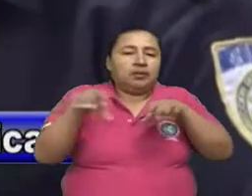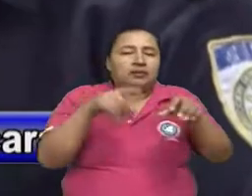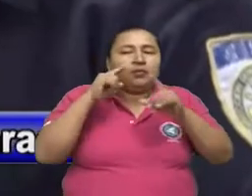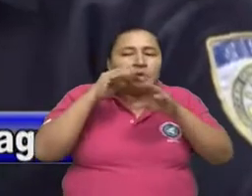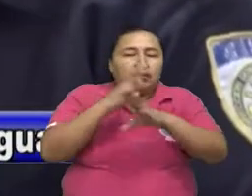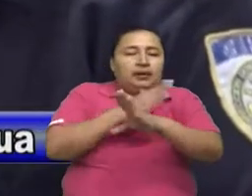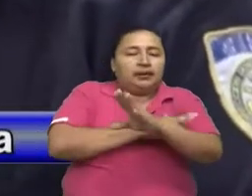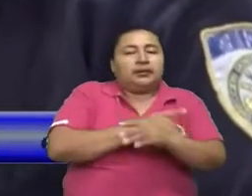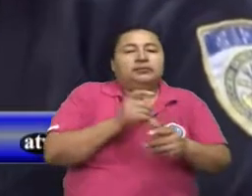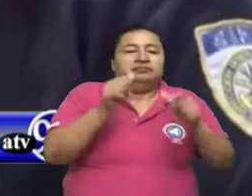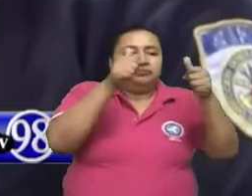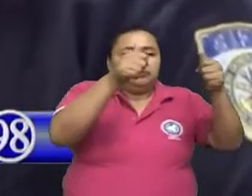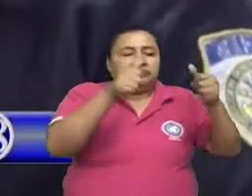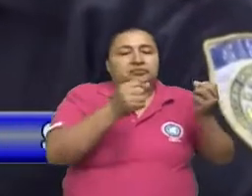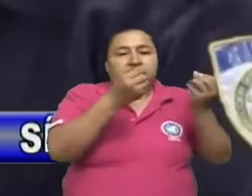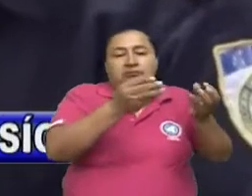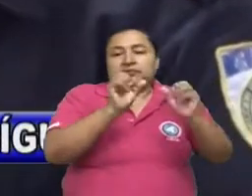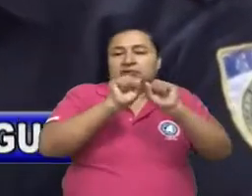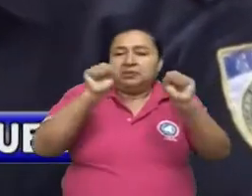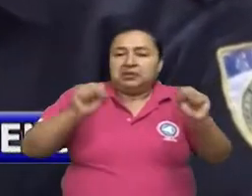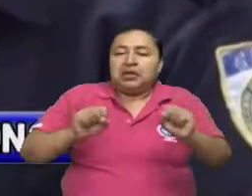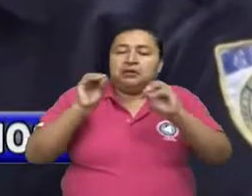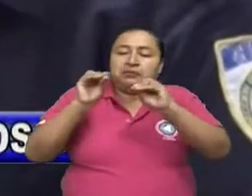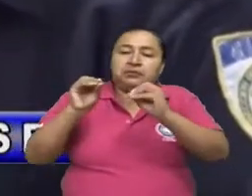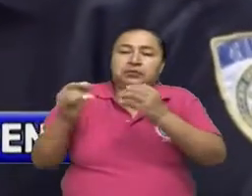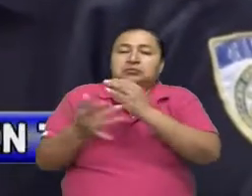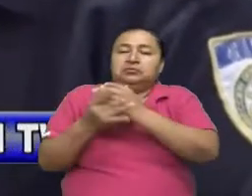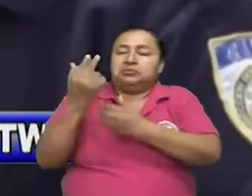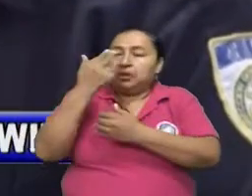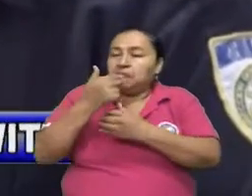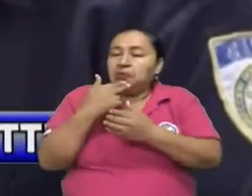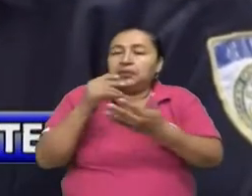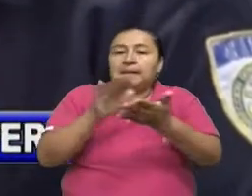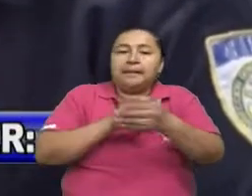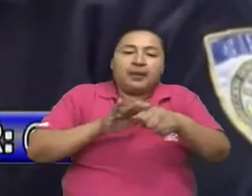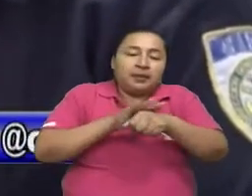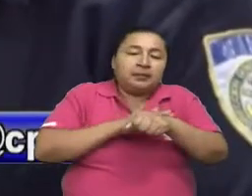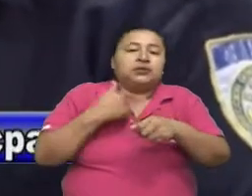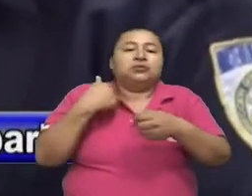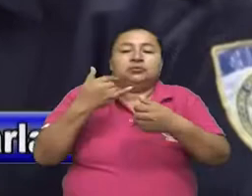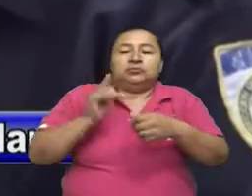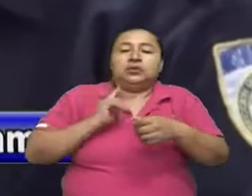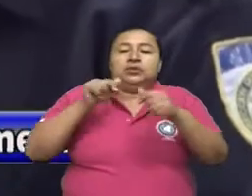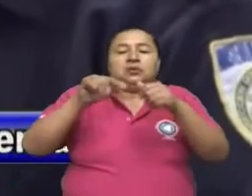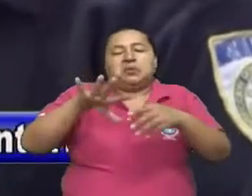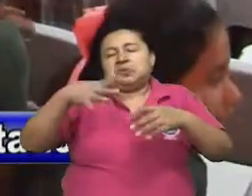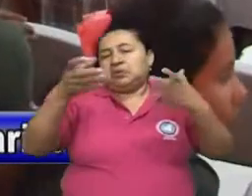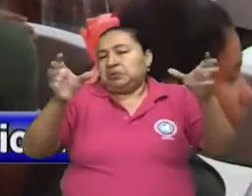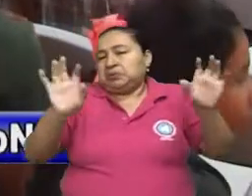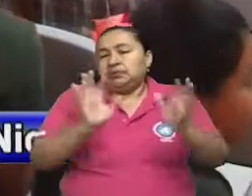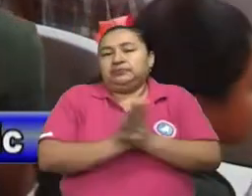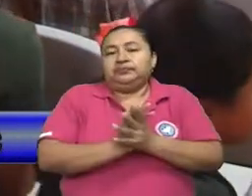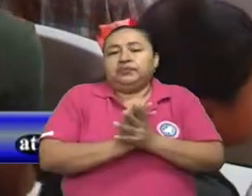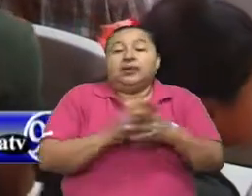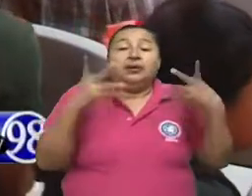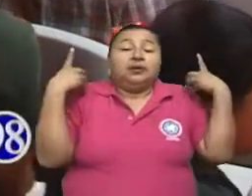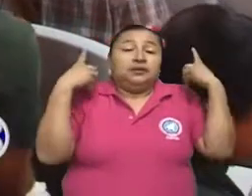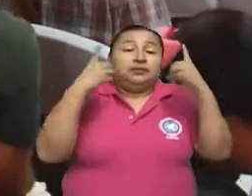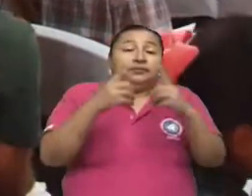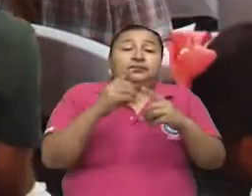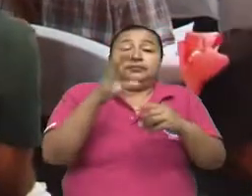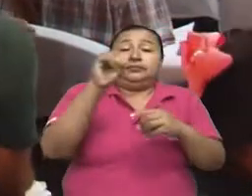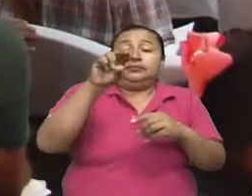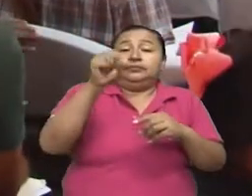en certificados, capacitaciones, consultas técnicas, licencias y permisos, entre otros. La dirección consular